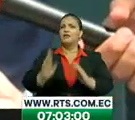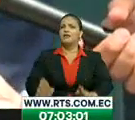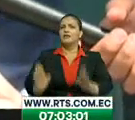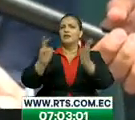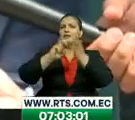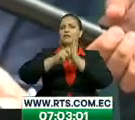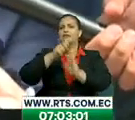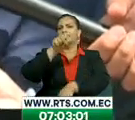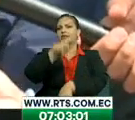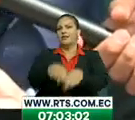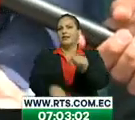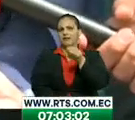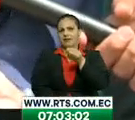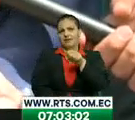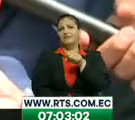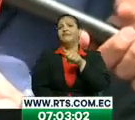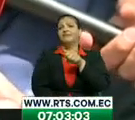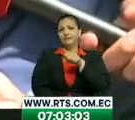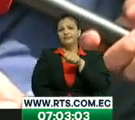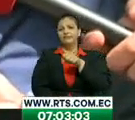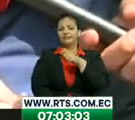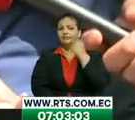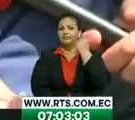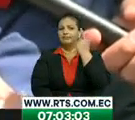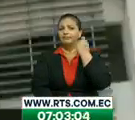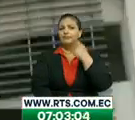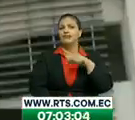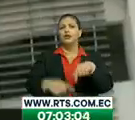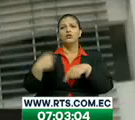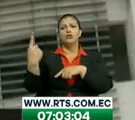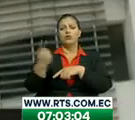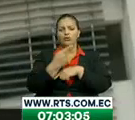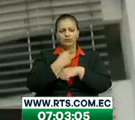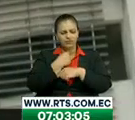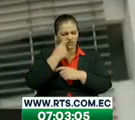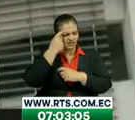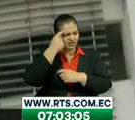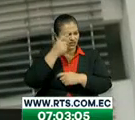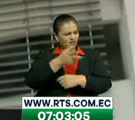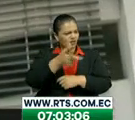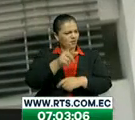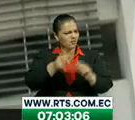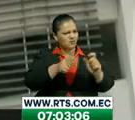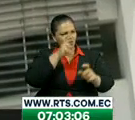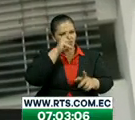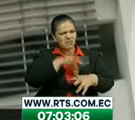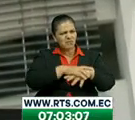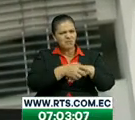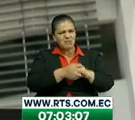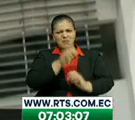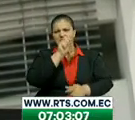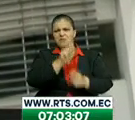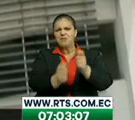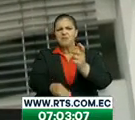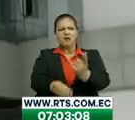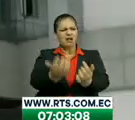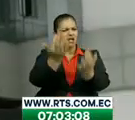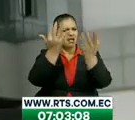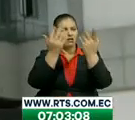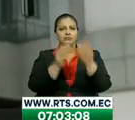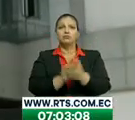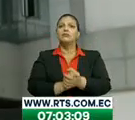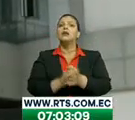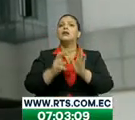país, sino que también ha sido desgarradora para el tejido social. Al momento, más de 1000 empleados que trabajan en la Contraloría